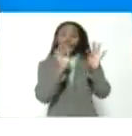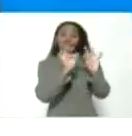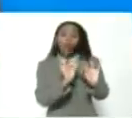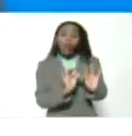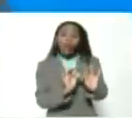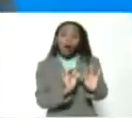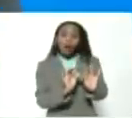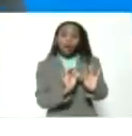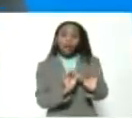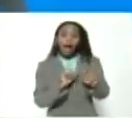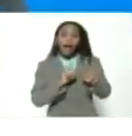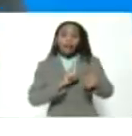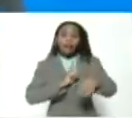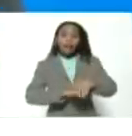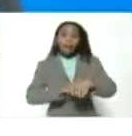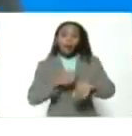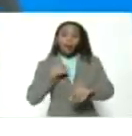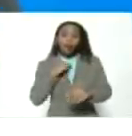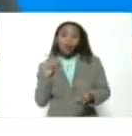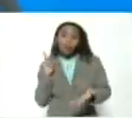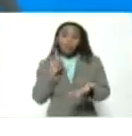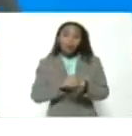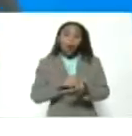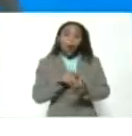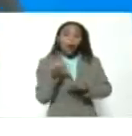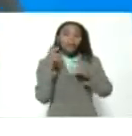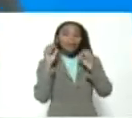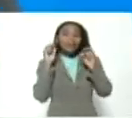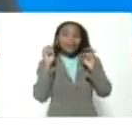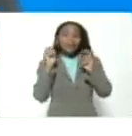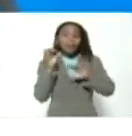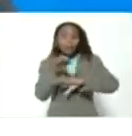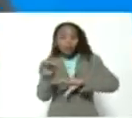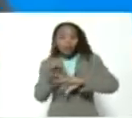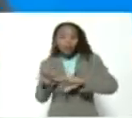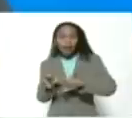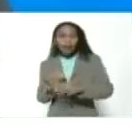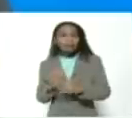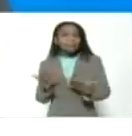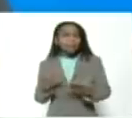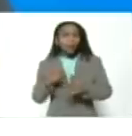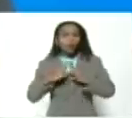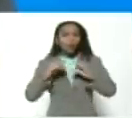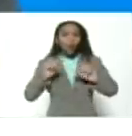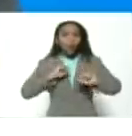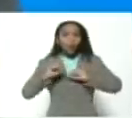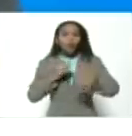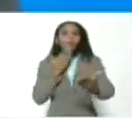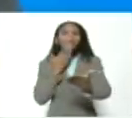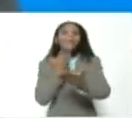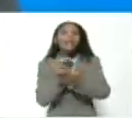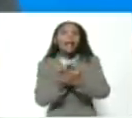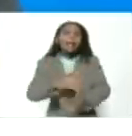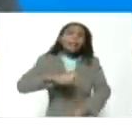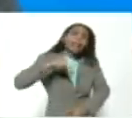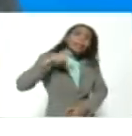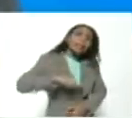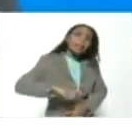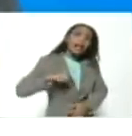presidente, en este tiempo hemos llegado hasta nivel municipal. Sin embargo, todos los movimientos nos han pedido la necesidad